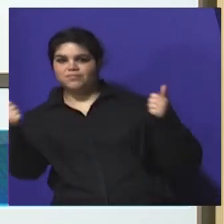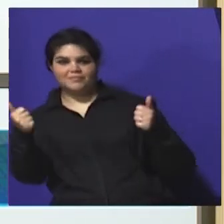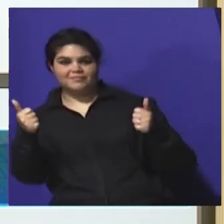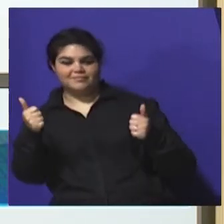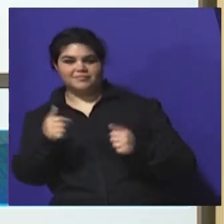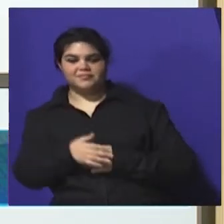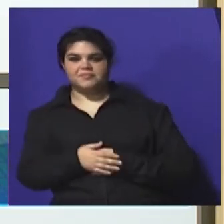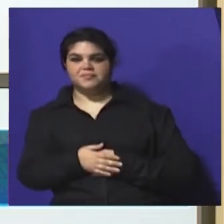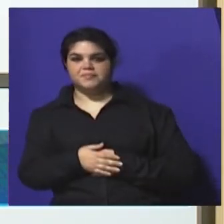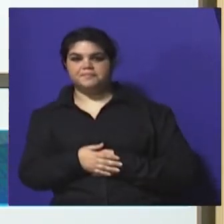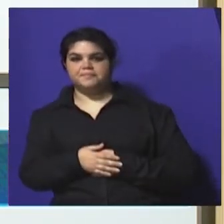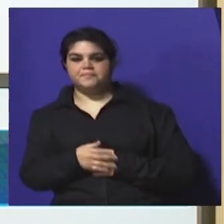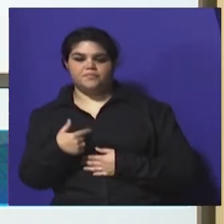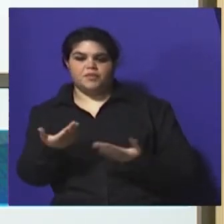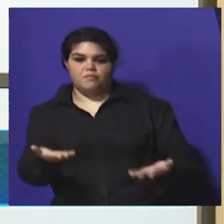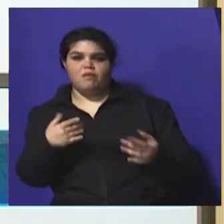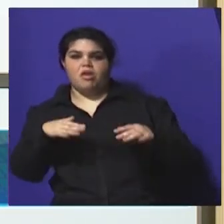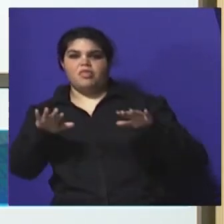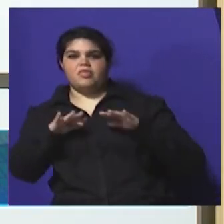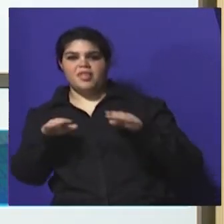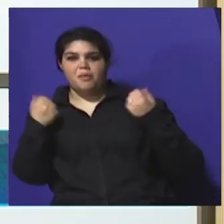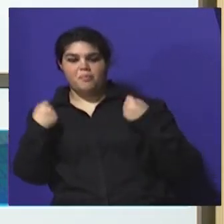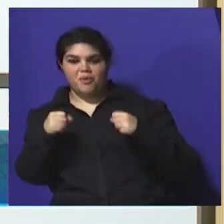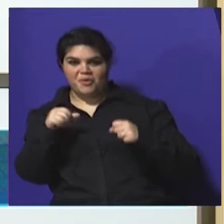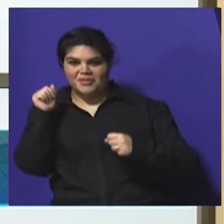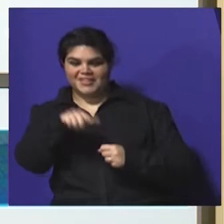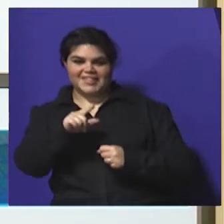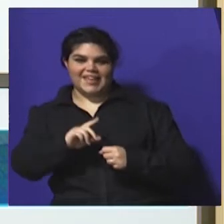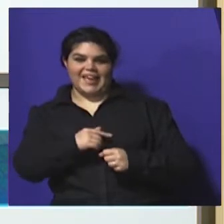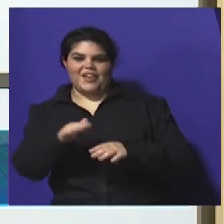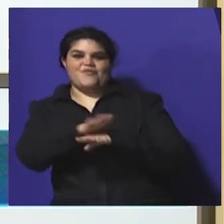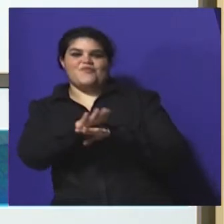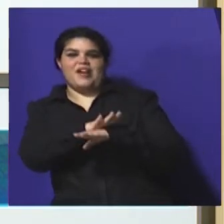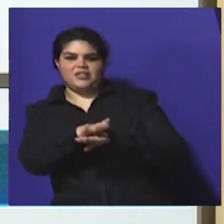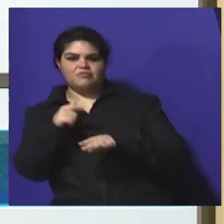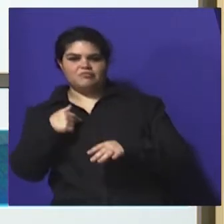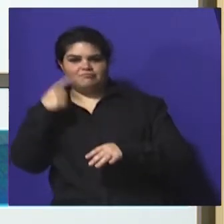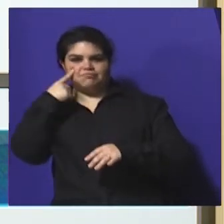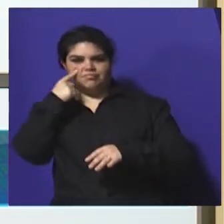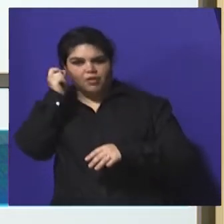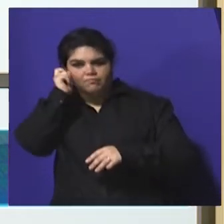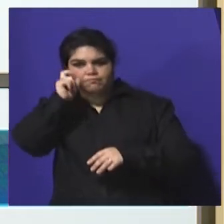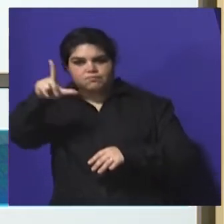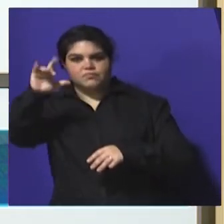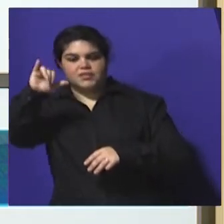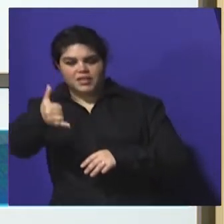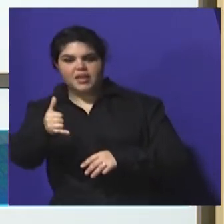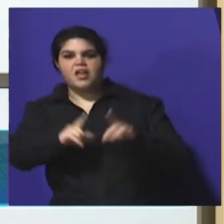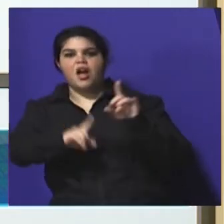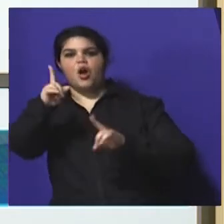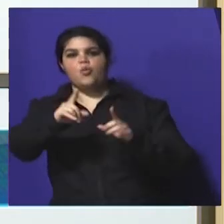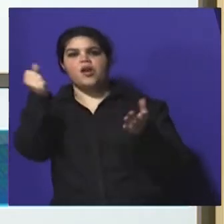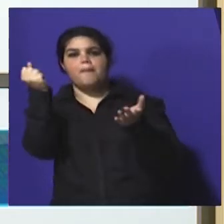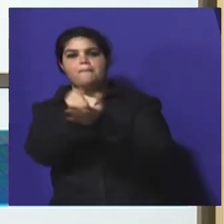y bueno el deporte sigue siendo amateur si bien hemos crecido mucho y gracias a dios ha sumado sponsor y